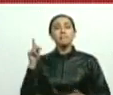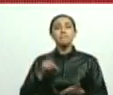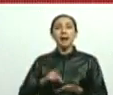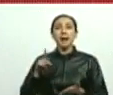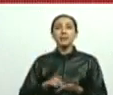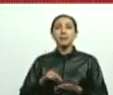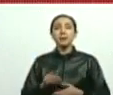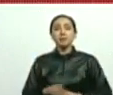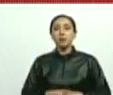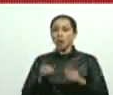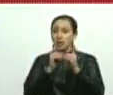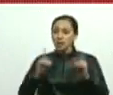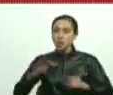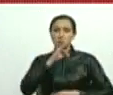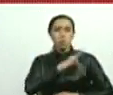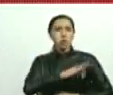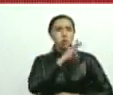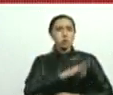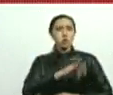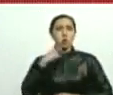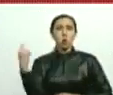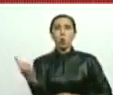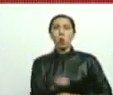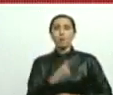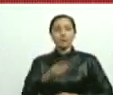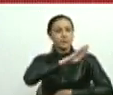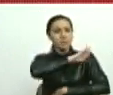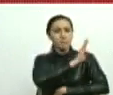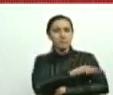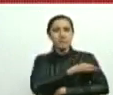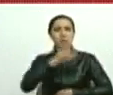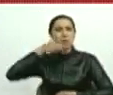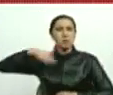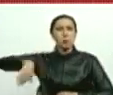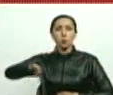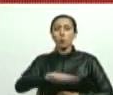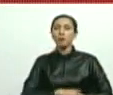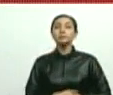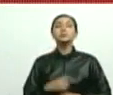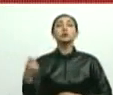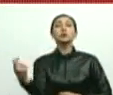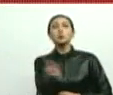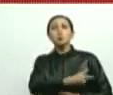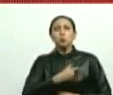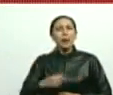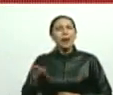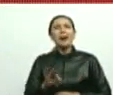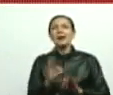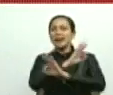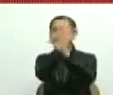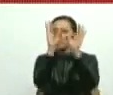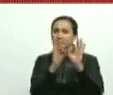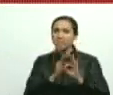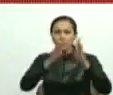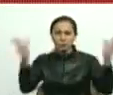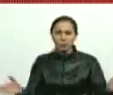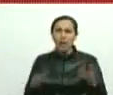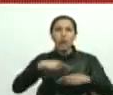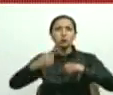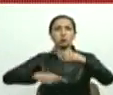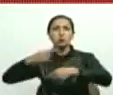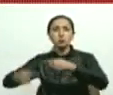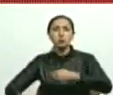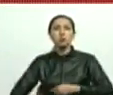la democracia socialista. Solo el empoderamiento. Y tenemos que buscar las vías para empoderar todos los días.